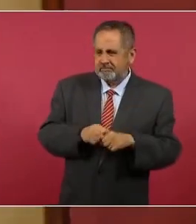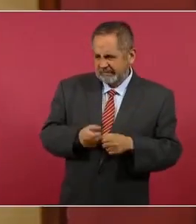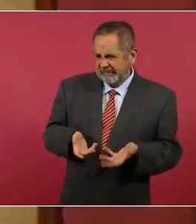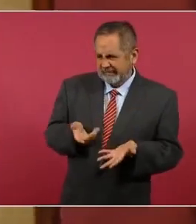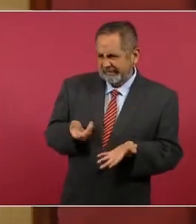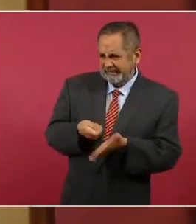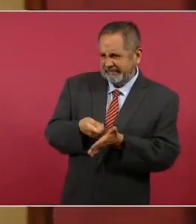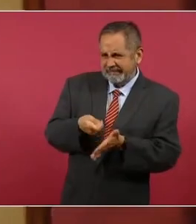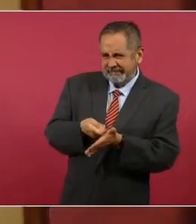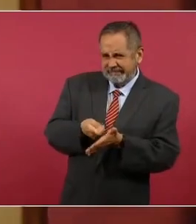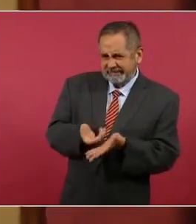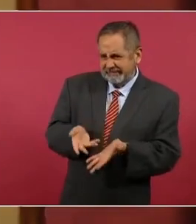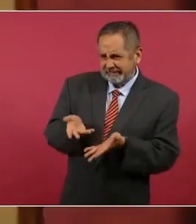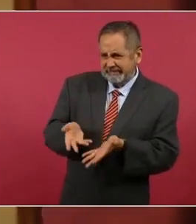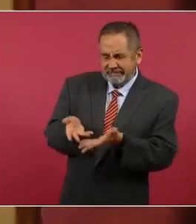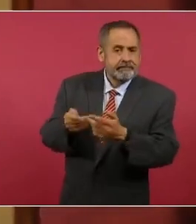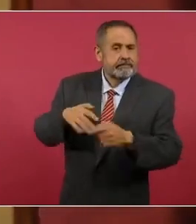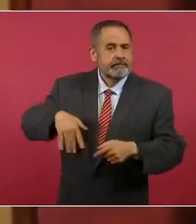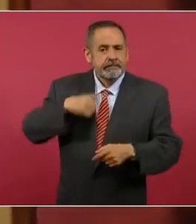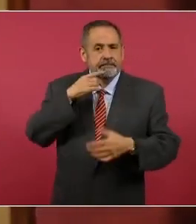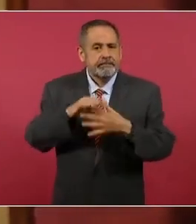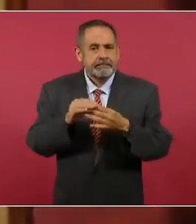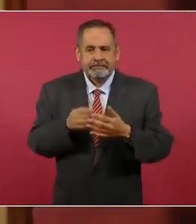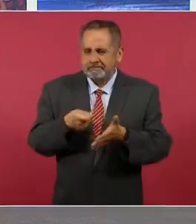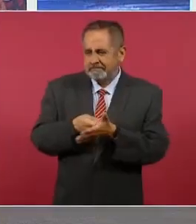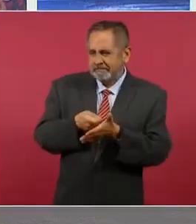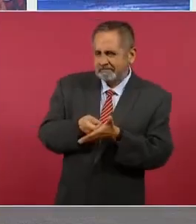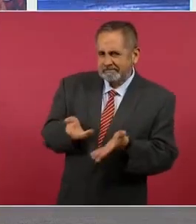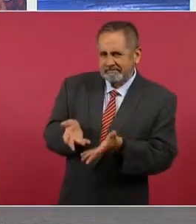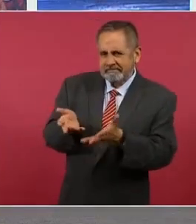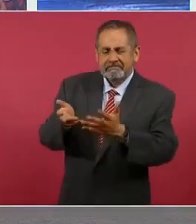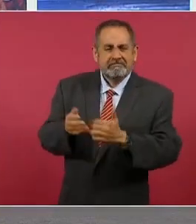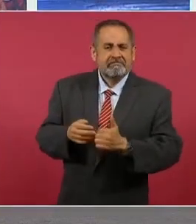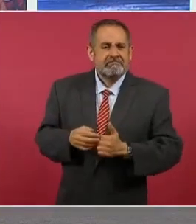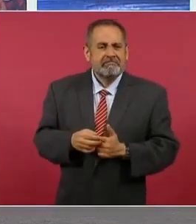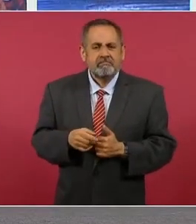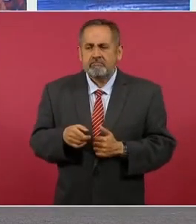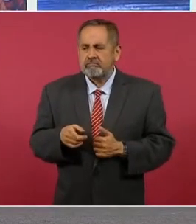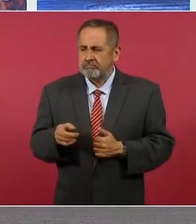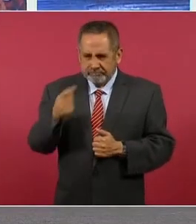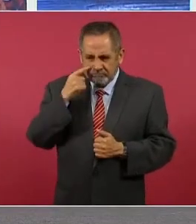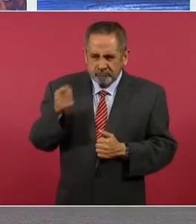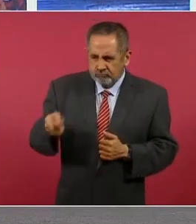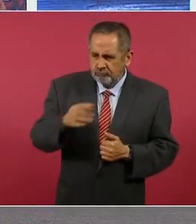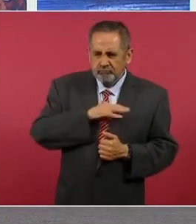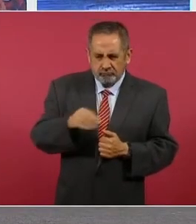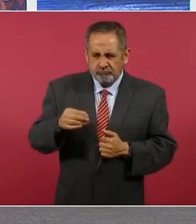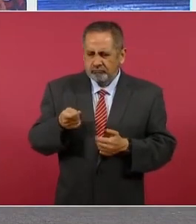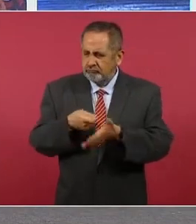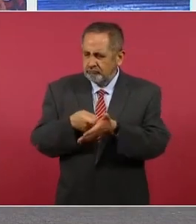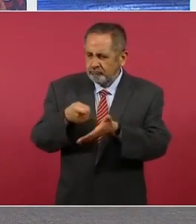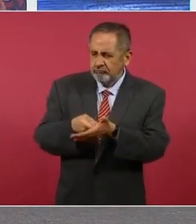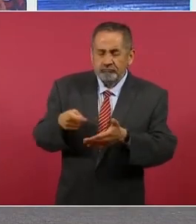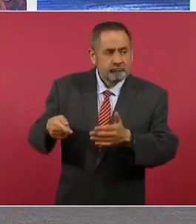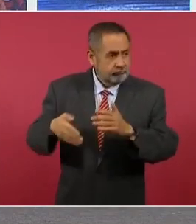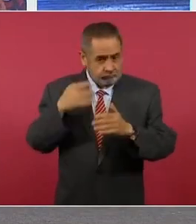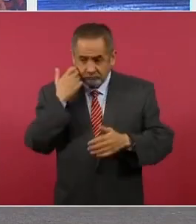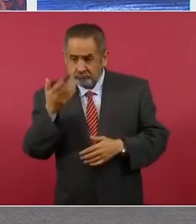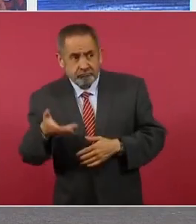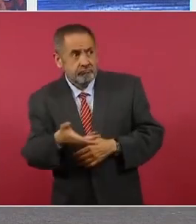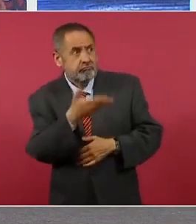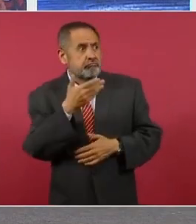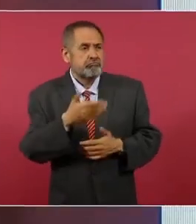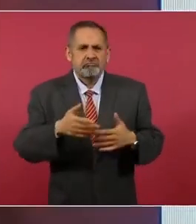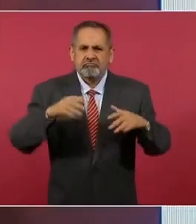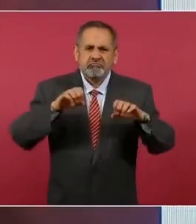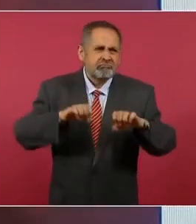esta idea que ya mencionaba al inicio de la conferencia el presidente, de lujo, de una aspiración a una vida